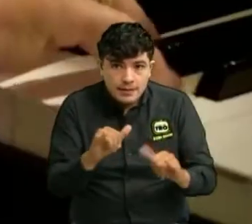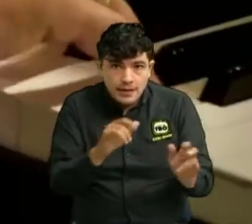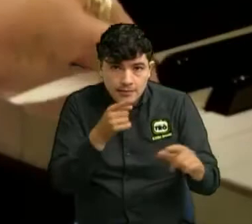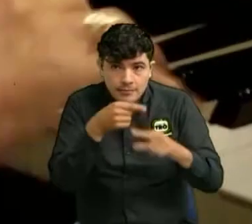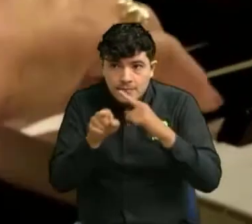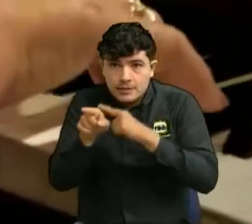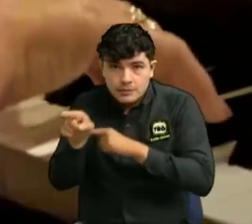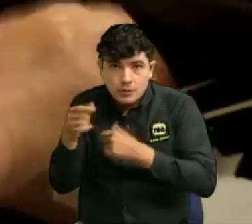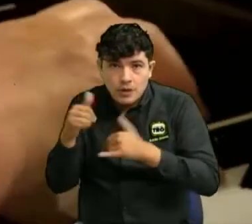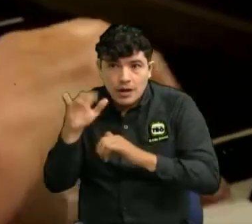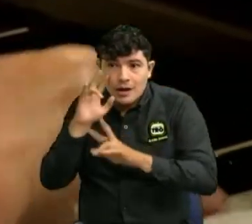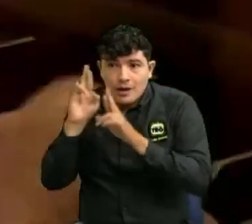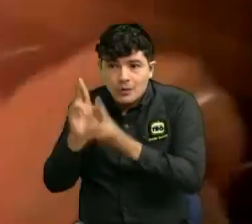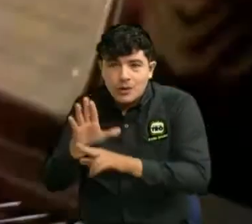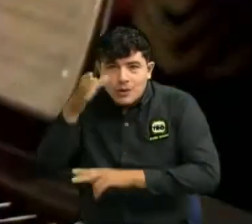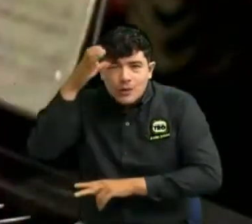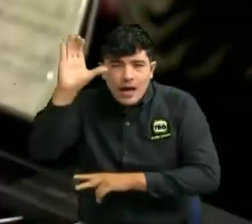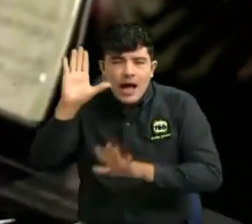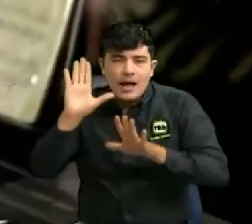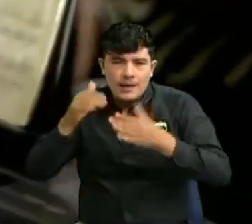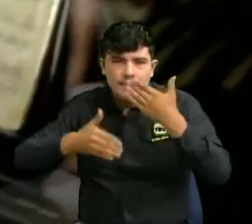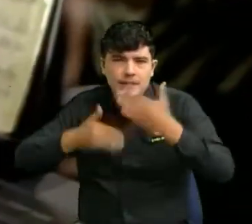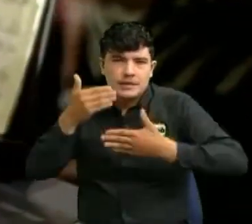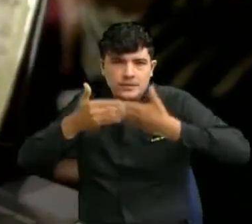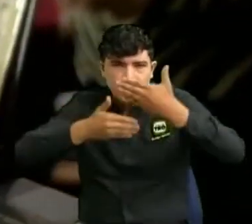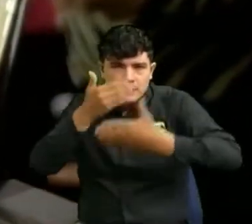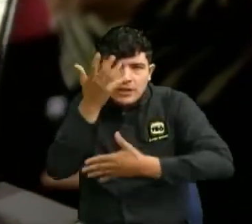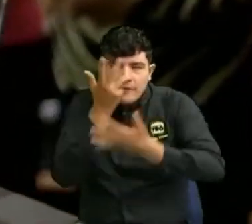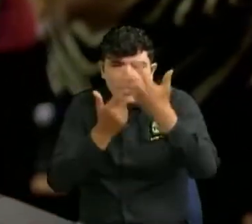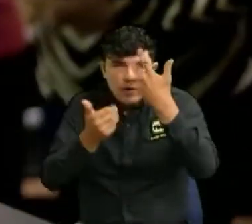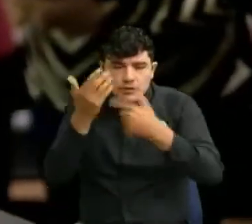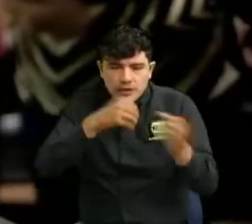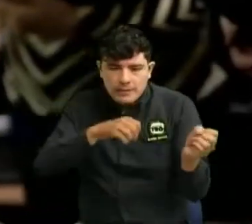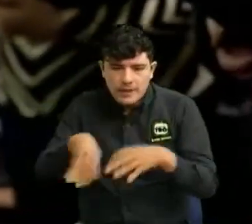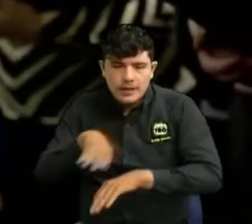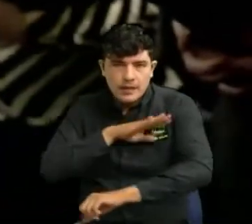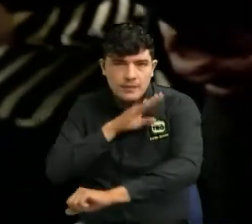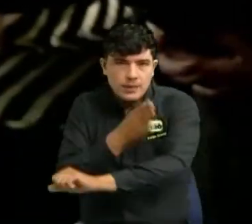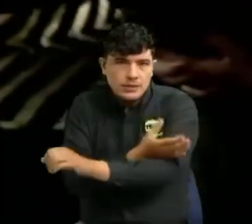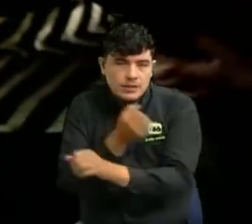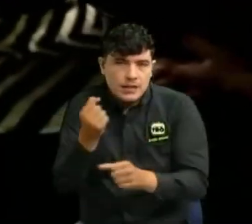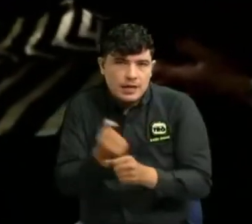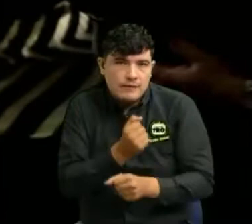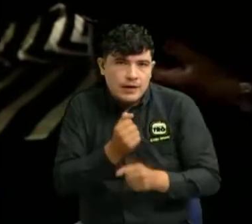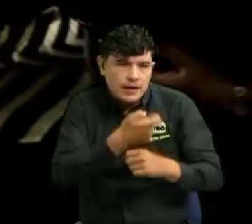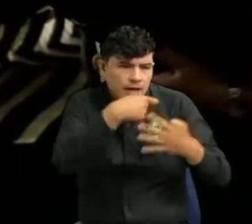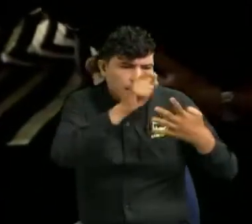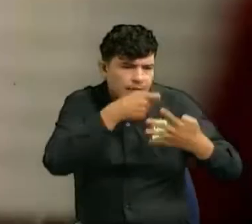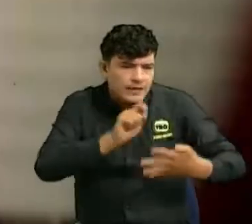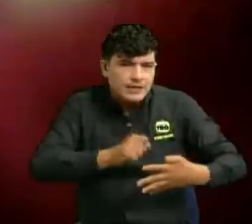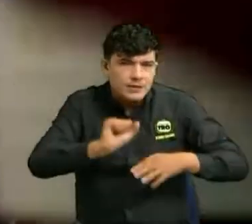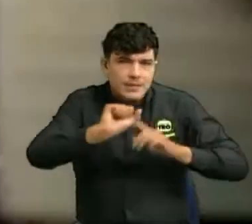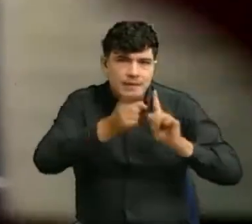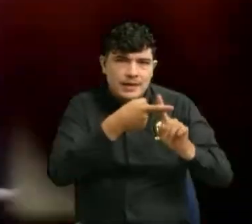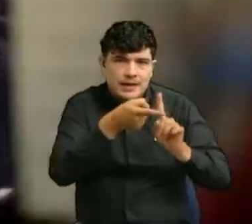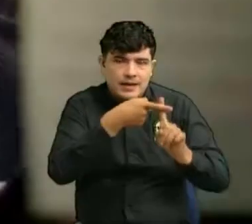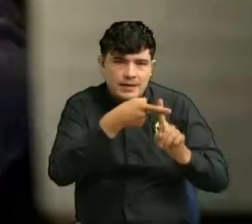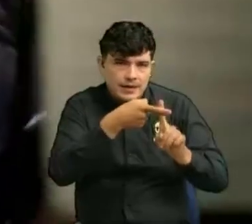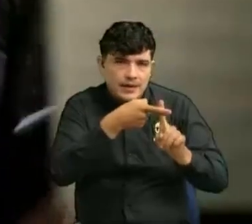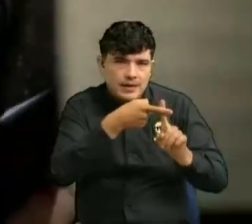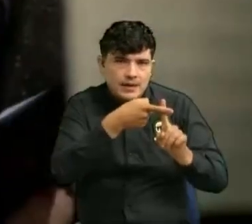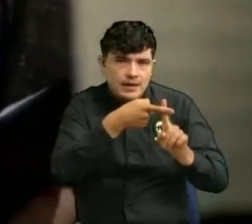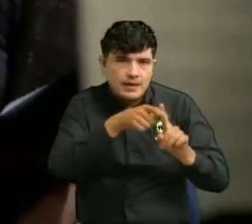contar con este concepto, se pueda iniciar el procedimiento de calificación en primera oportunidad, que va a tener tres momentos si es el